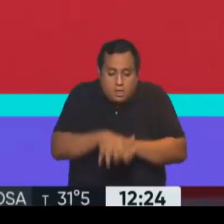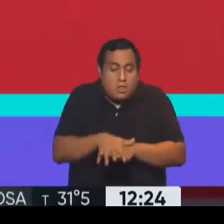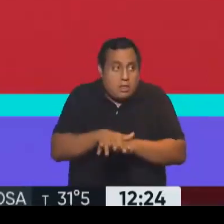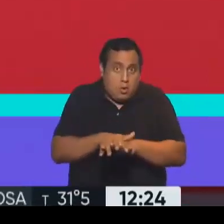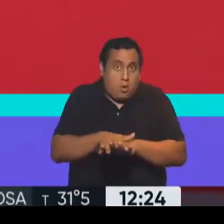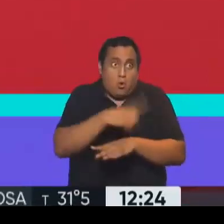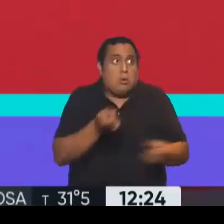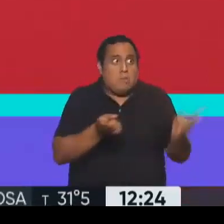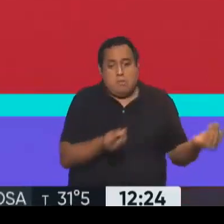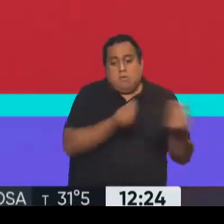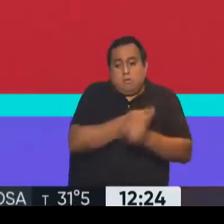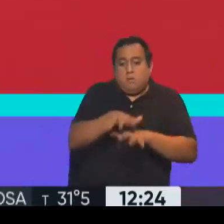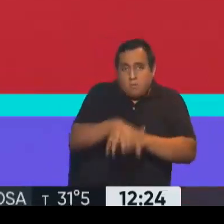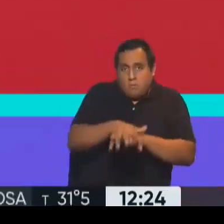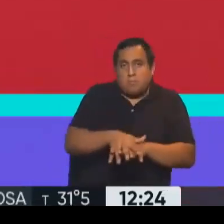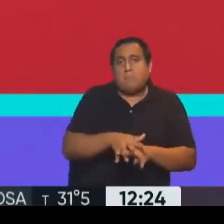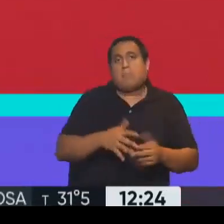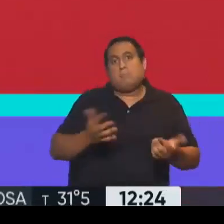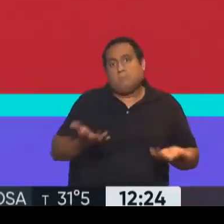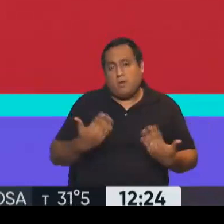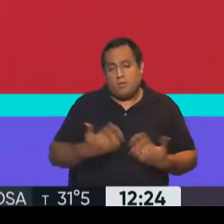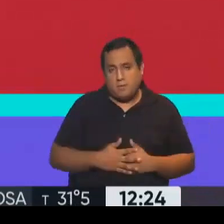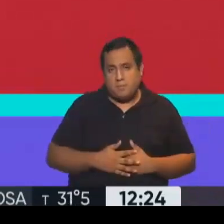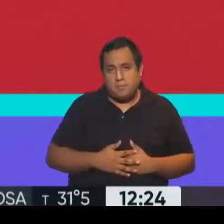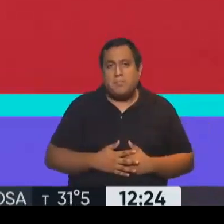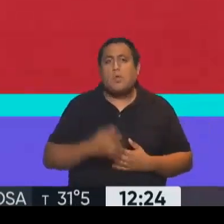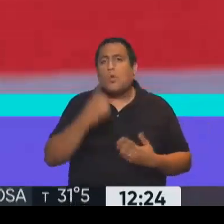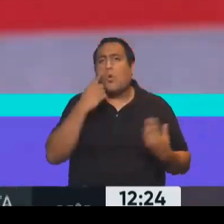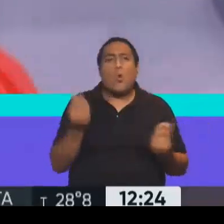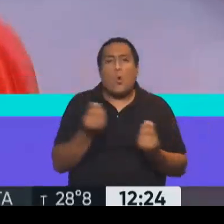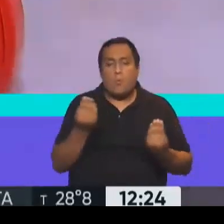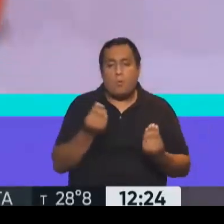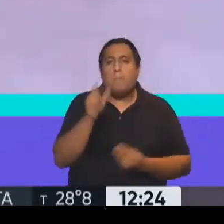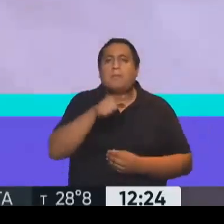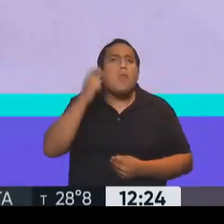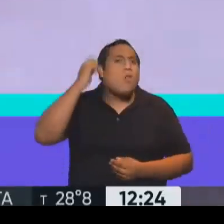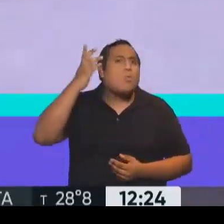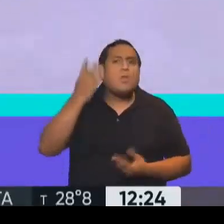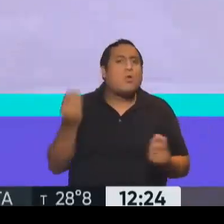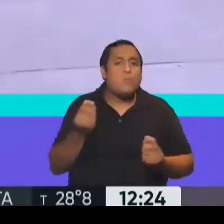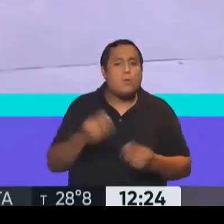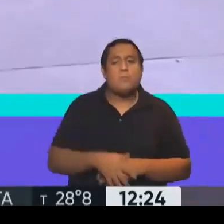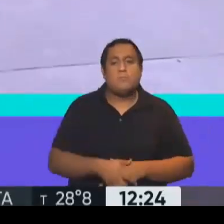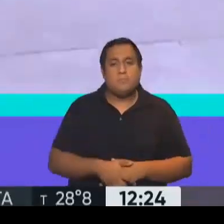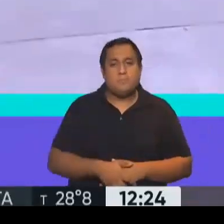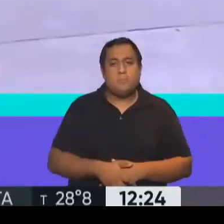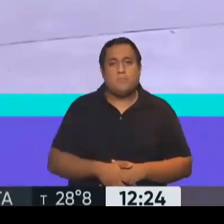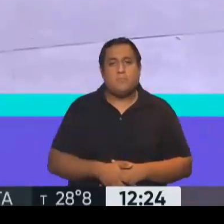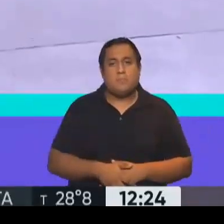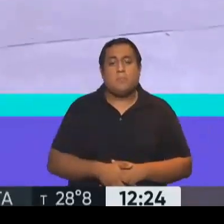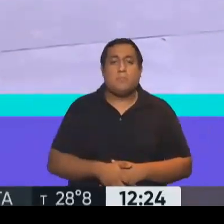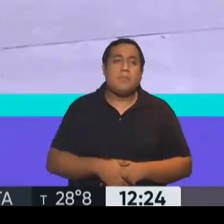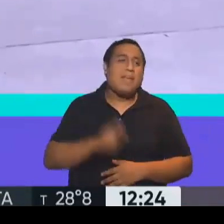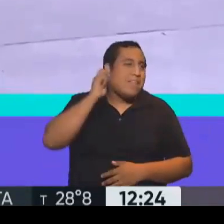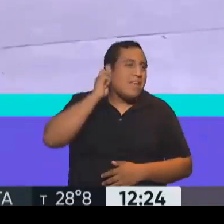hasta la llegada de ese servicio de emergencias. Aplicamos entonces la técnica que se utiliza para las personas adultas. Adulto, o sea que